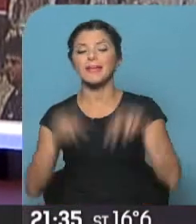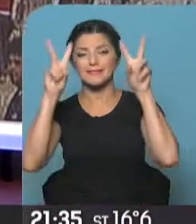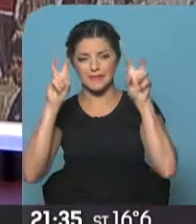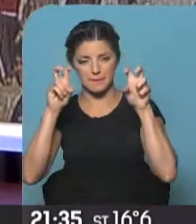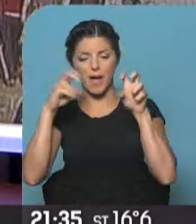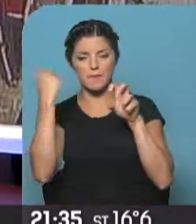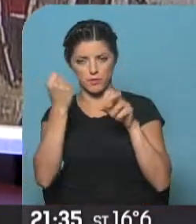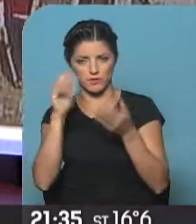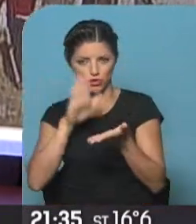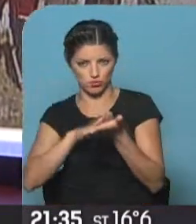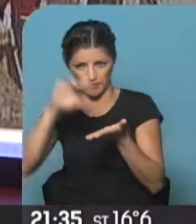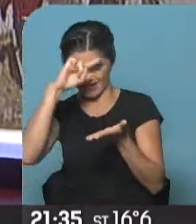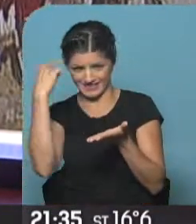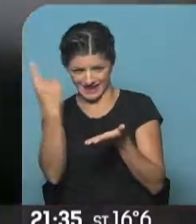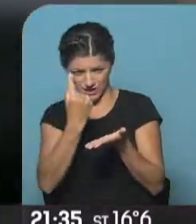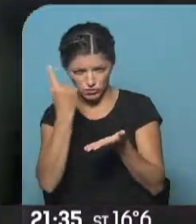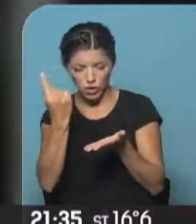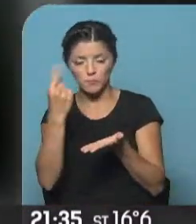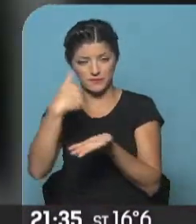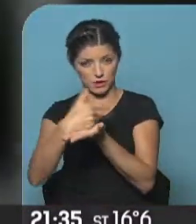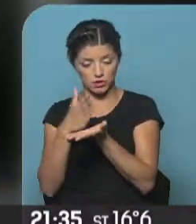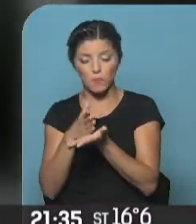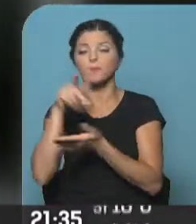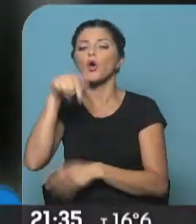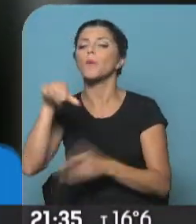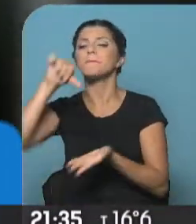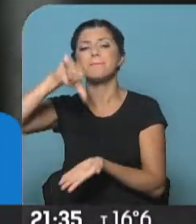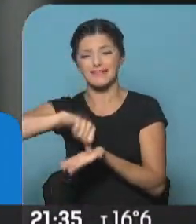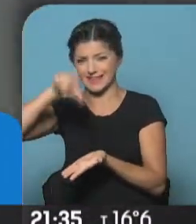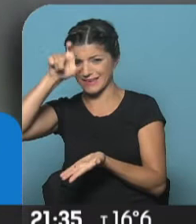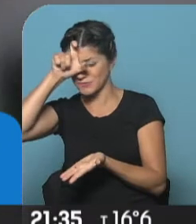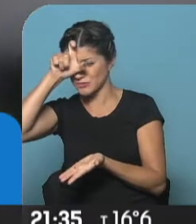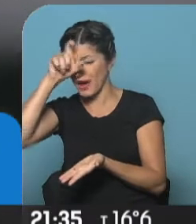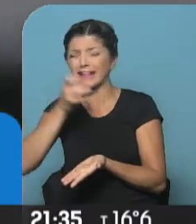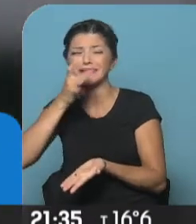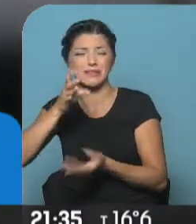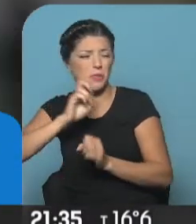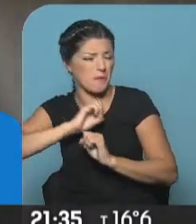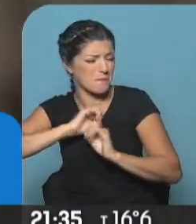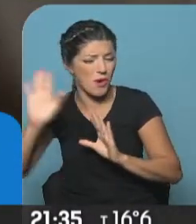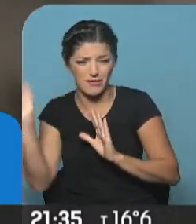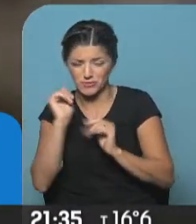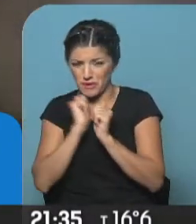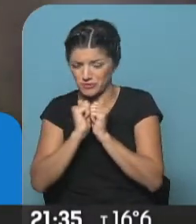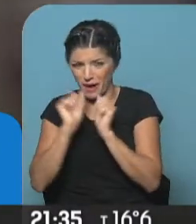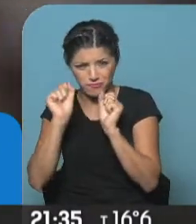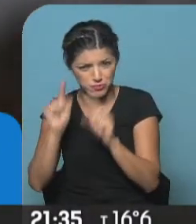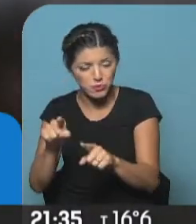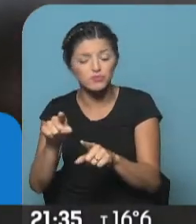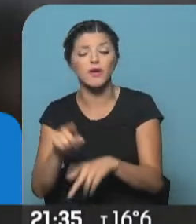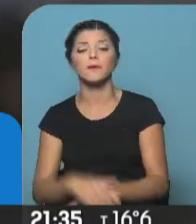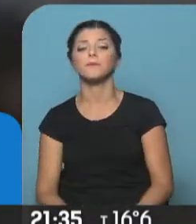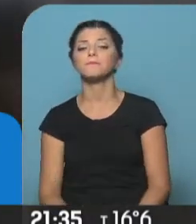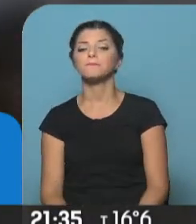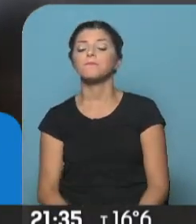del día en el ámbito internacional, porque hoy Egipto sufrió el peor atentado de su historia. Concretamente,